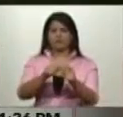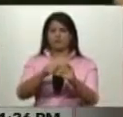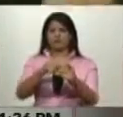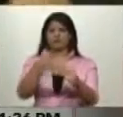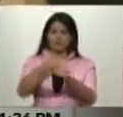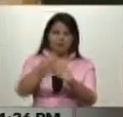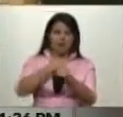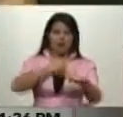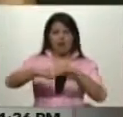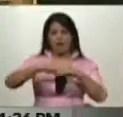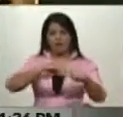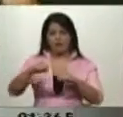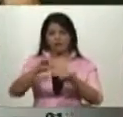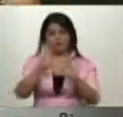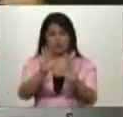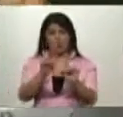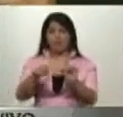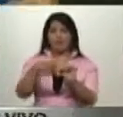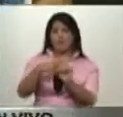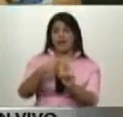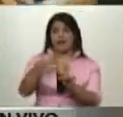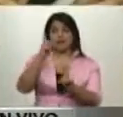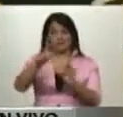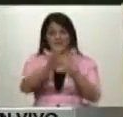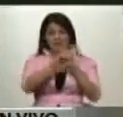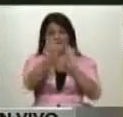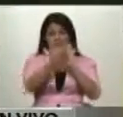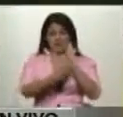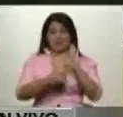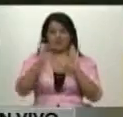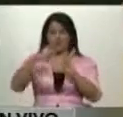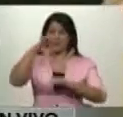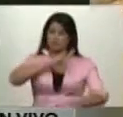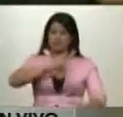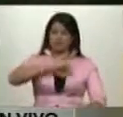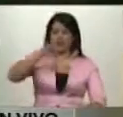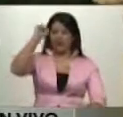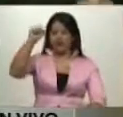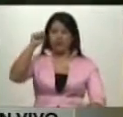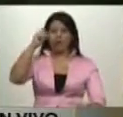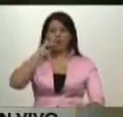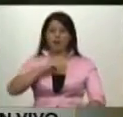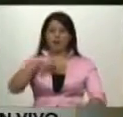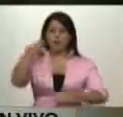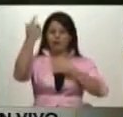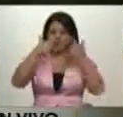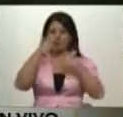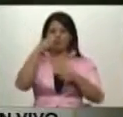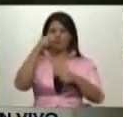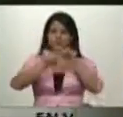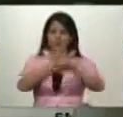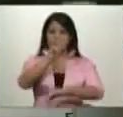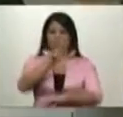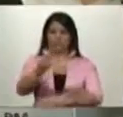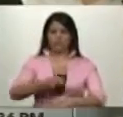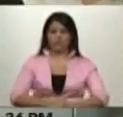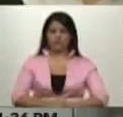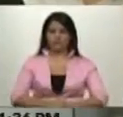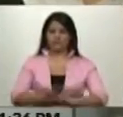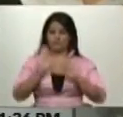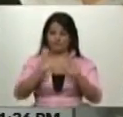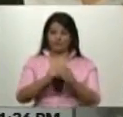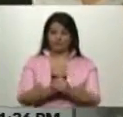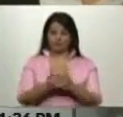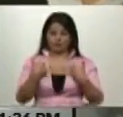partir de todas las acciones, pero también a partir de la legislación, el socialismo bolivariano y chavista del siglo XXI. Yo quiero darle la palabra